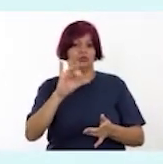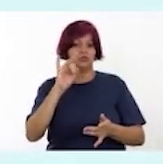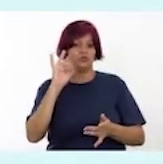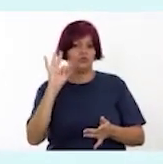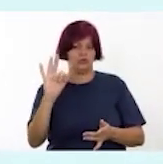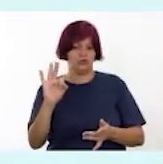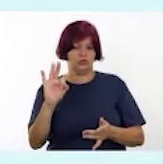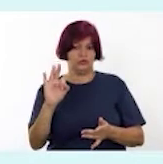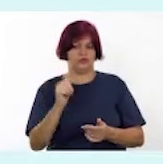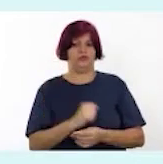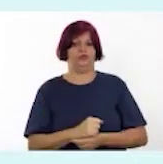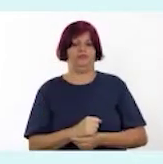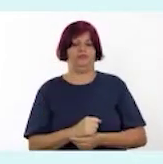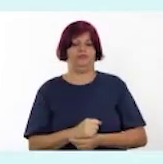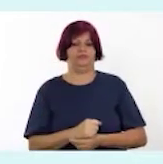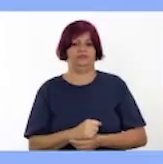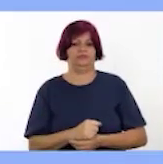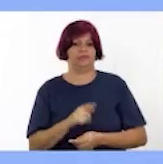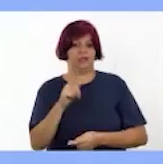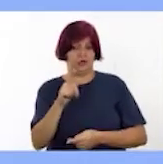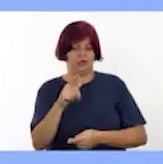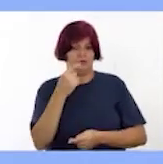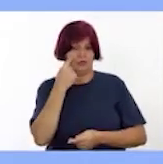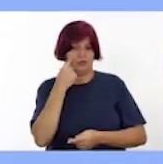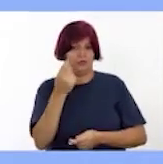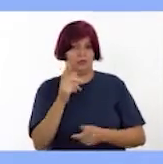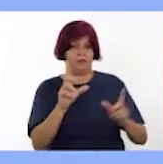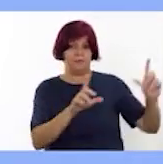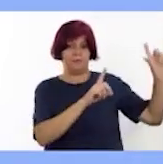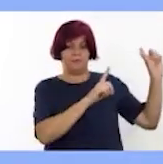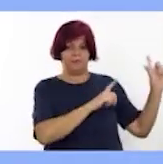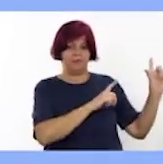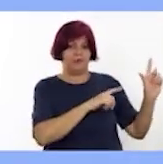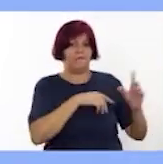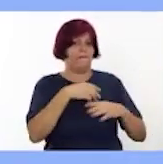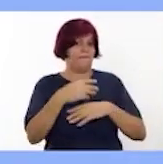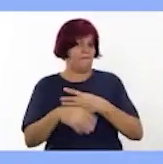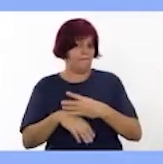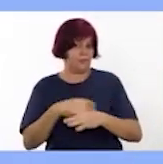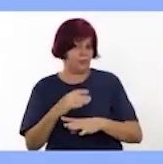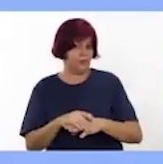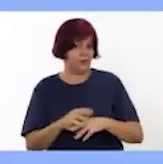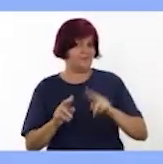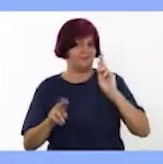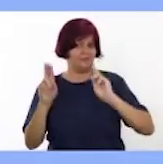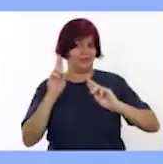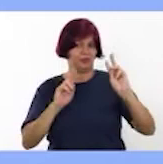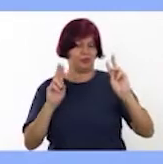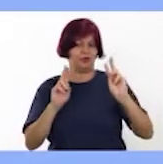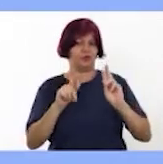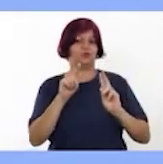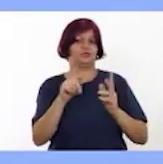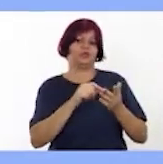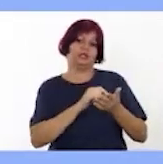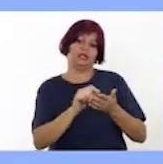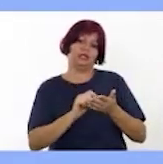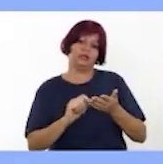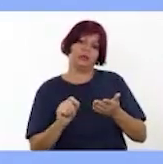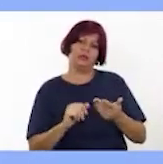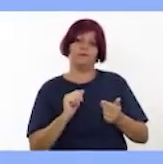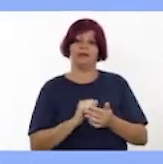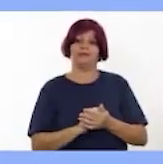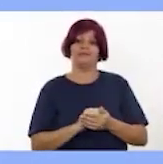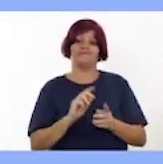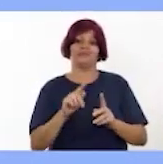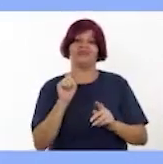Inmediatamente les va una situación que es polémica, ¿de acuerdo? Y yo quiero que ustedes la estén copiando,